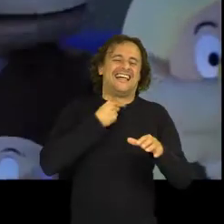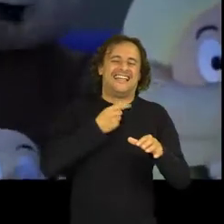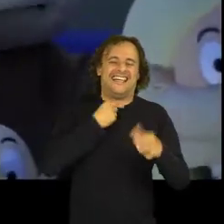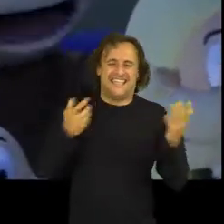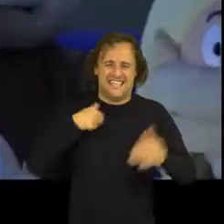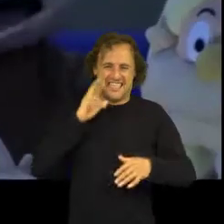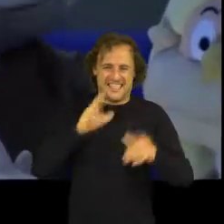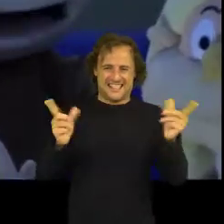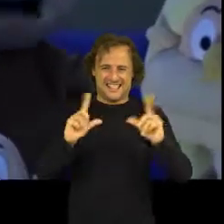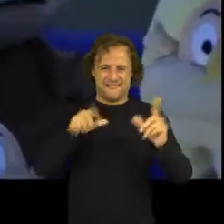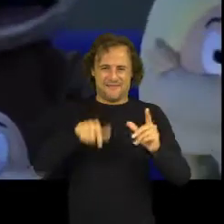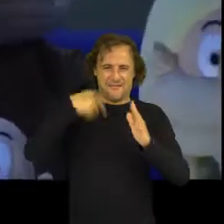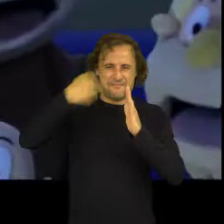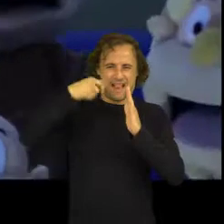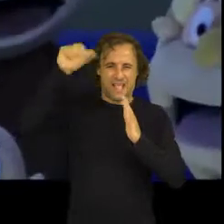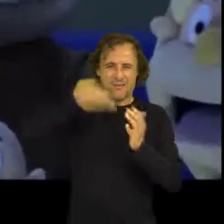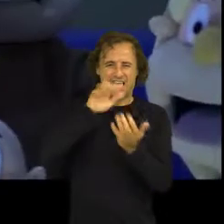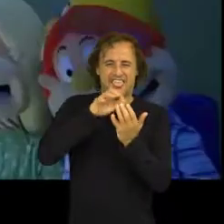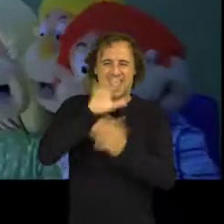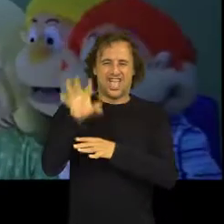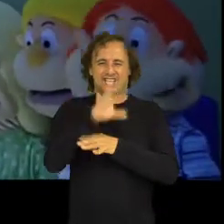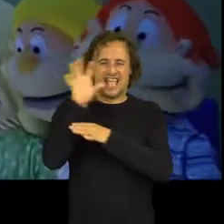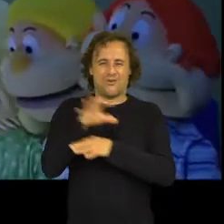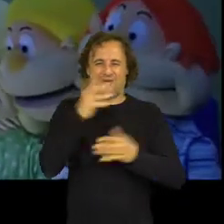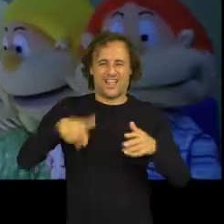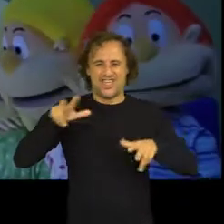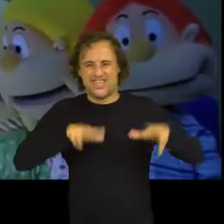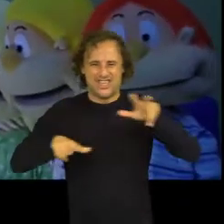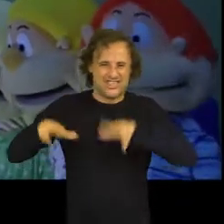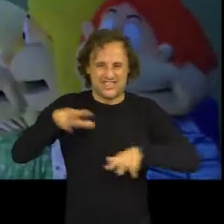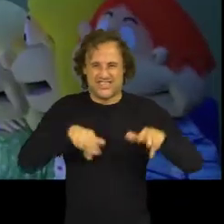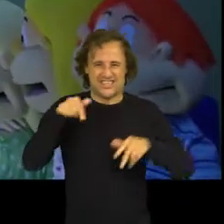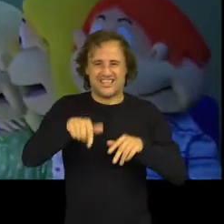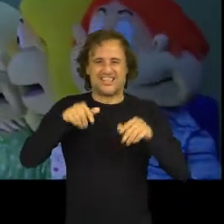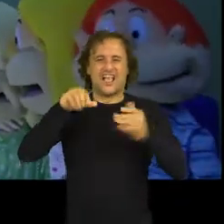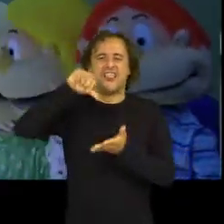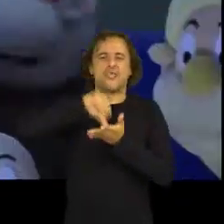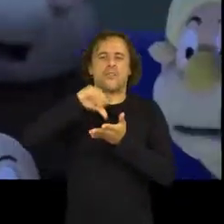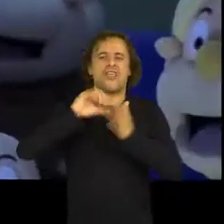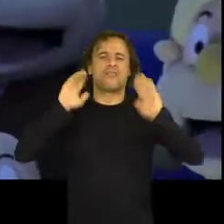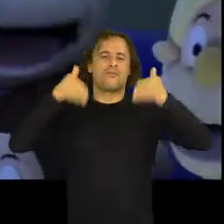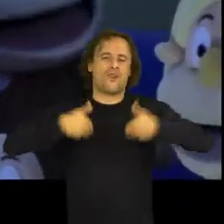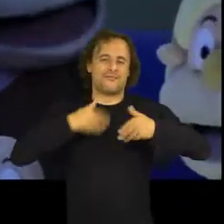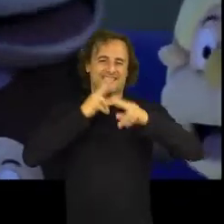¡Ah! Es que estamos viendo una película de dinosaurios. Oh. Tirano Rex torna a cidade.